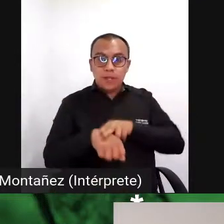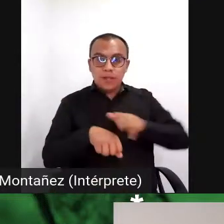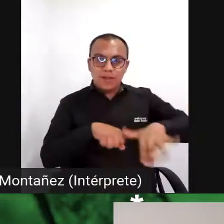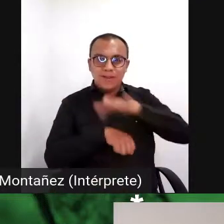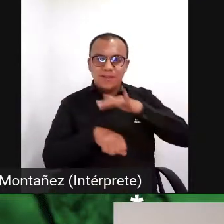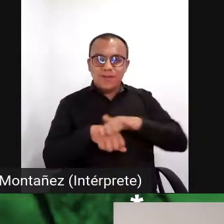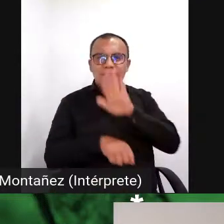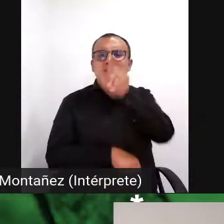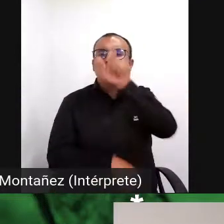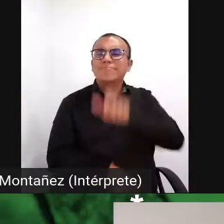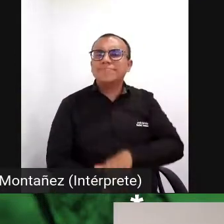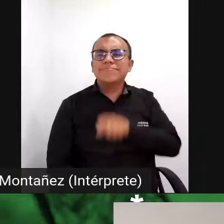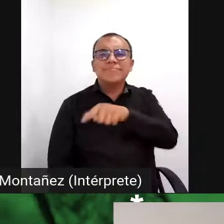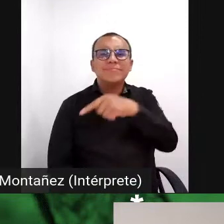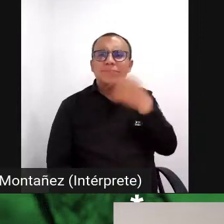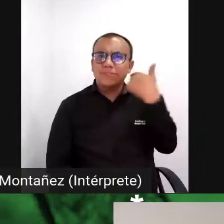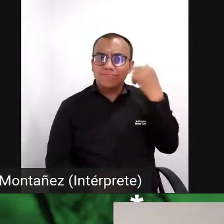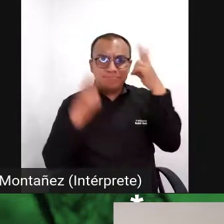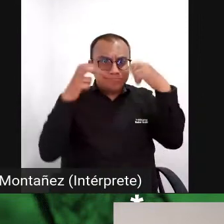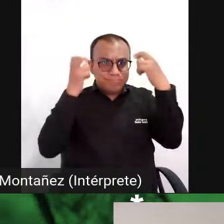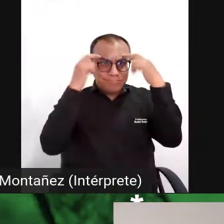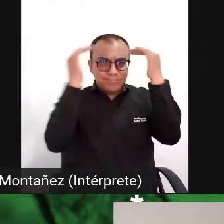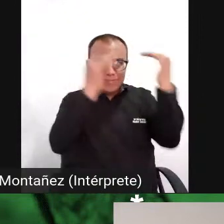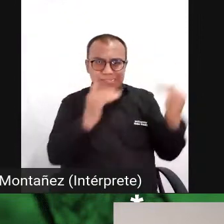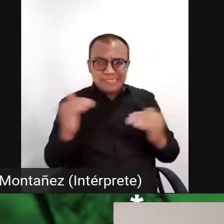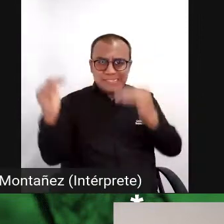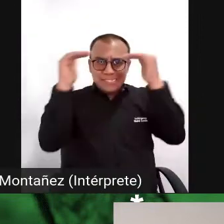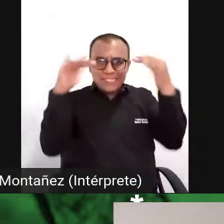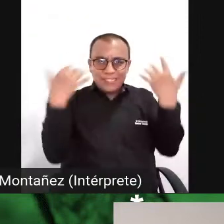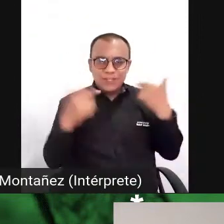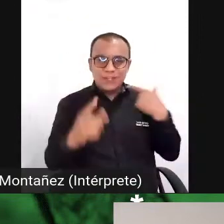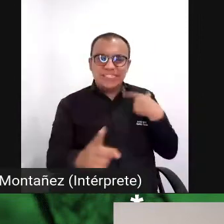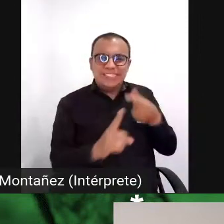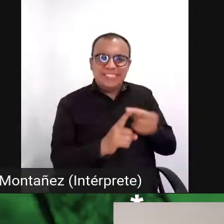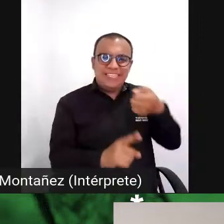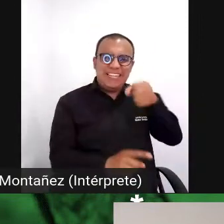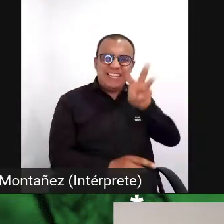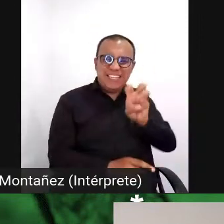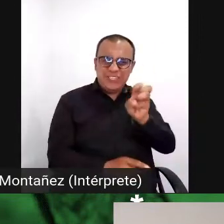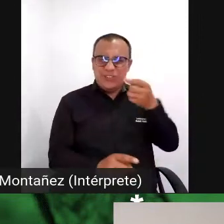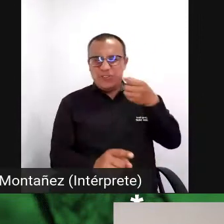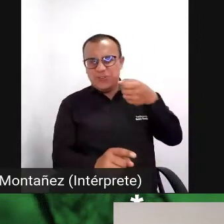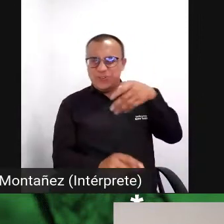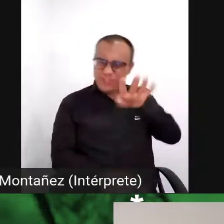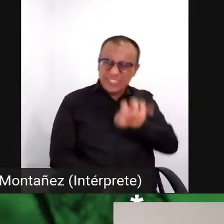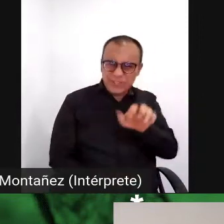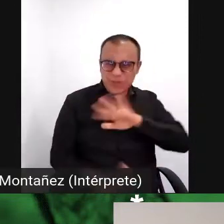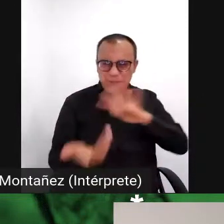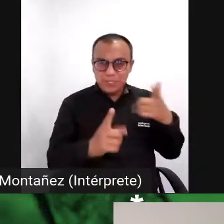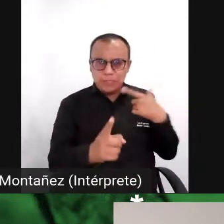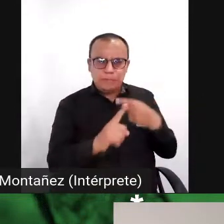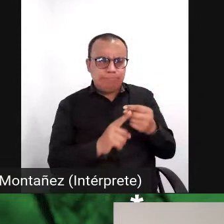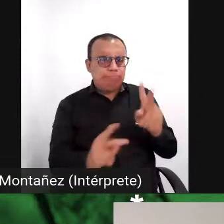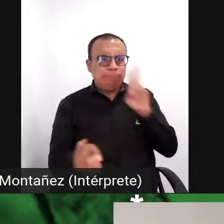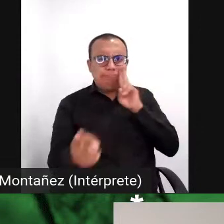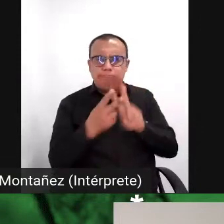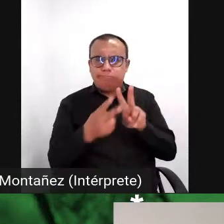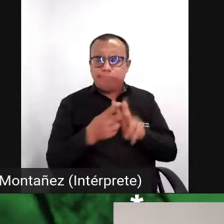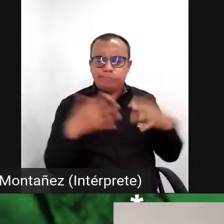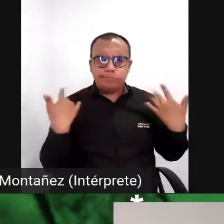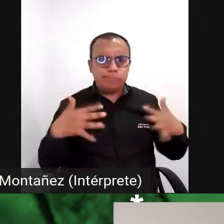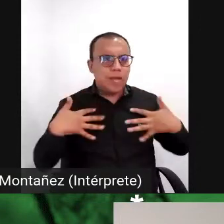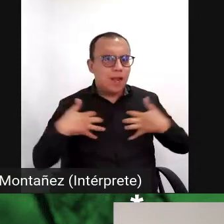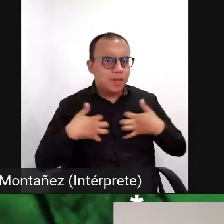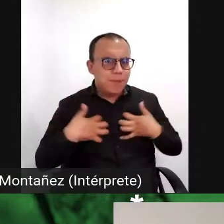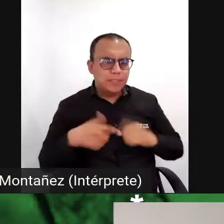es como un sabio de estos del siglo XVIII y XIX. Es un gran conocedor de la fauna de Bogotá y es una persona que lo ha